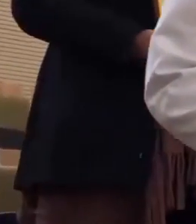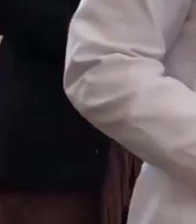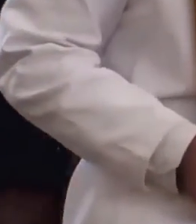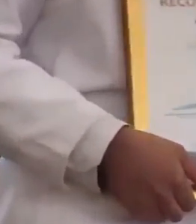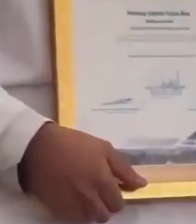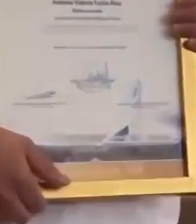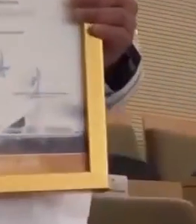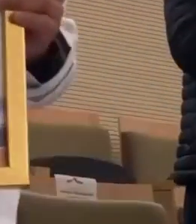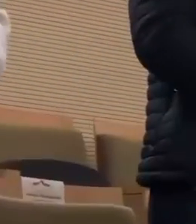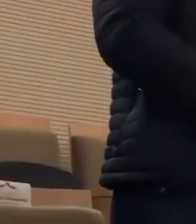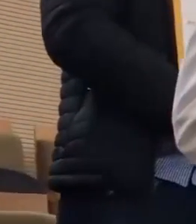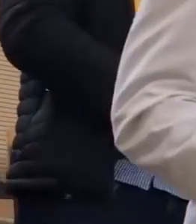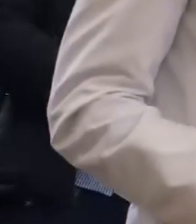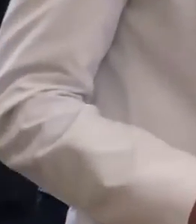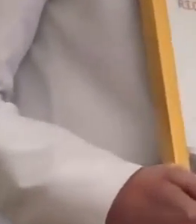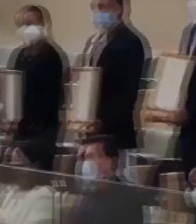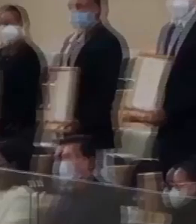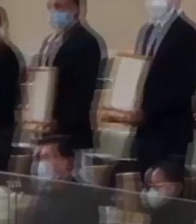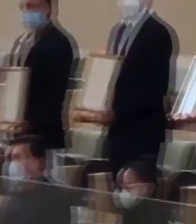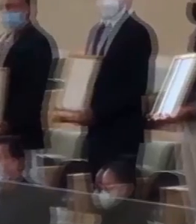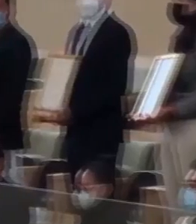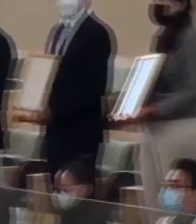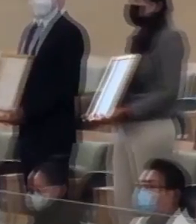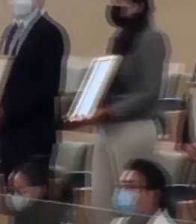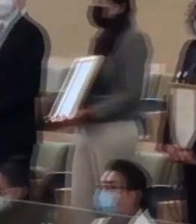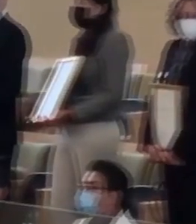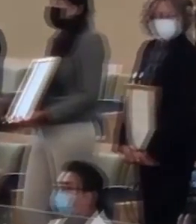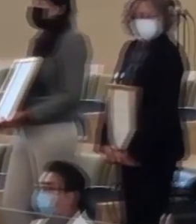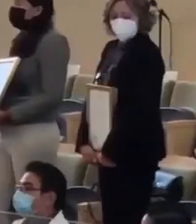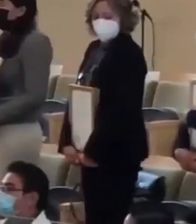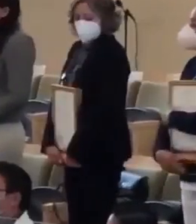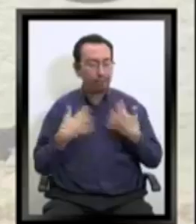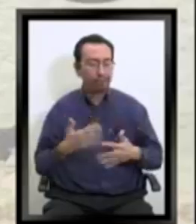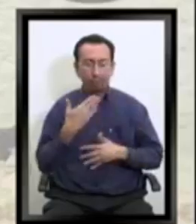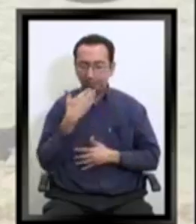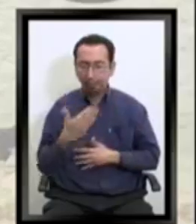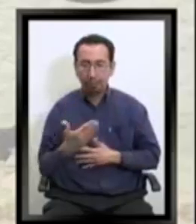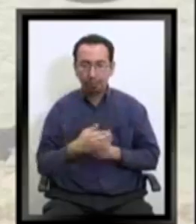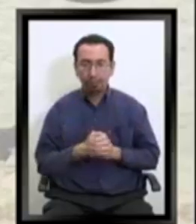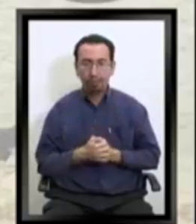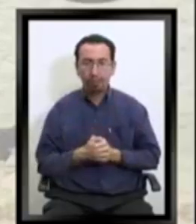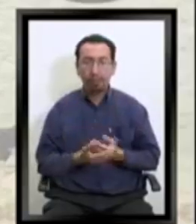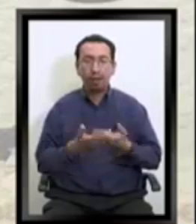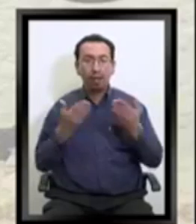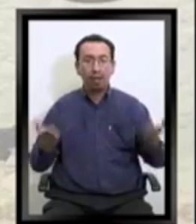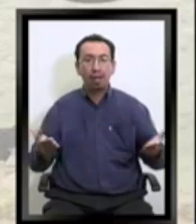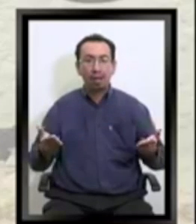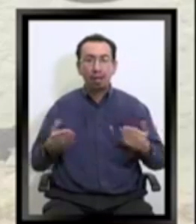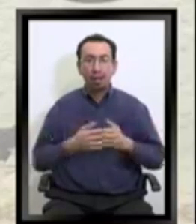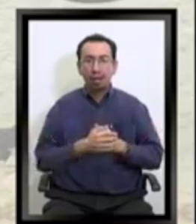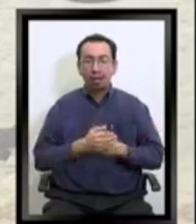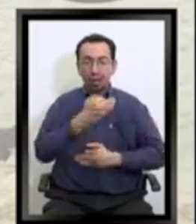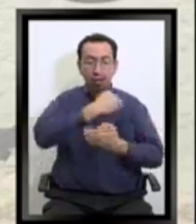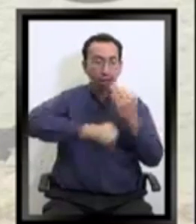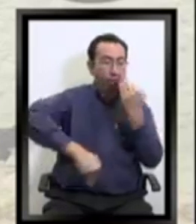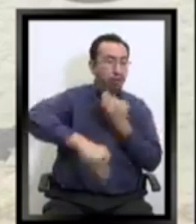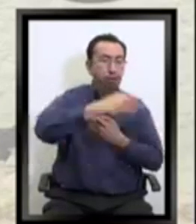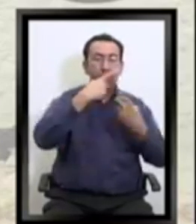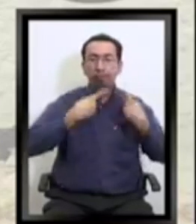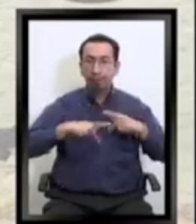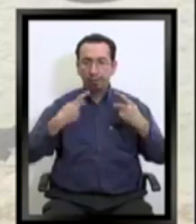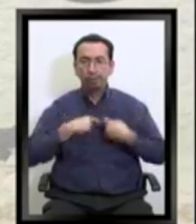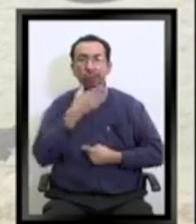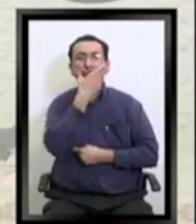y entrega sin igual, colocan al Estado de Guanajuato en una posición eminente. A nombre de mis compañeras y